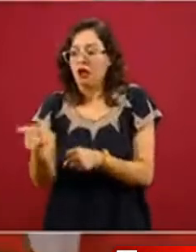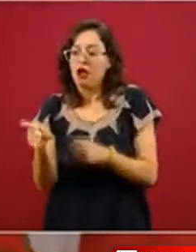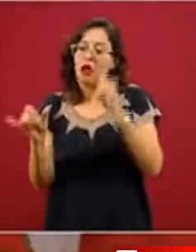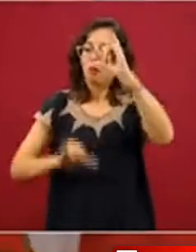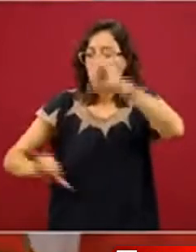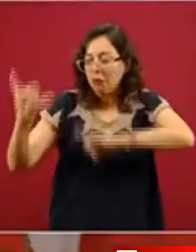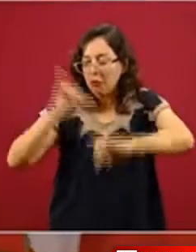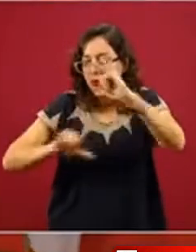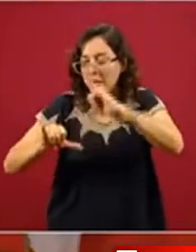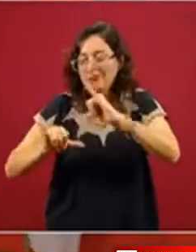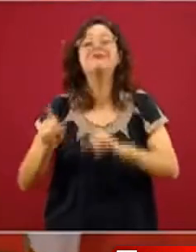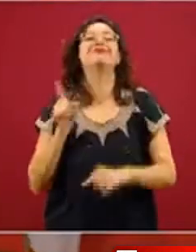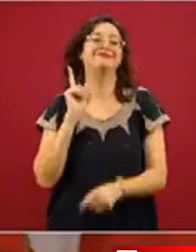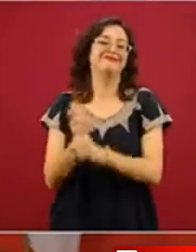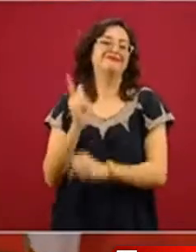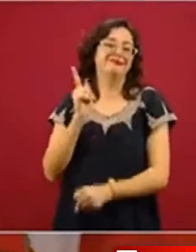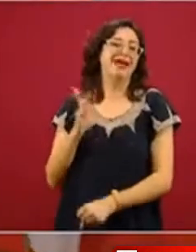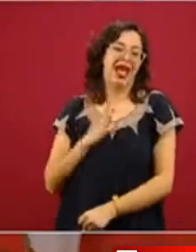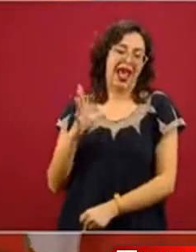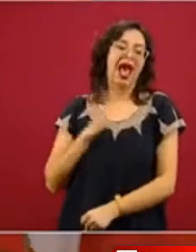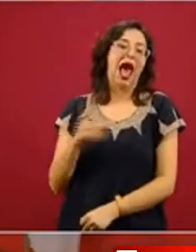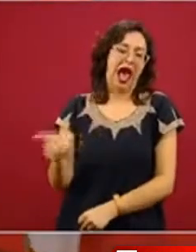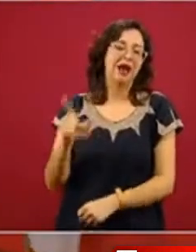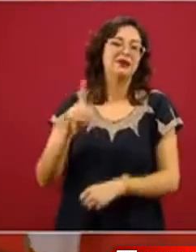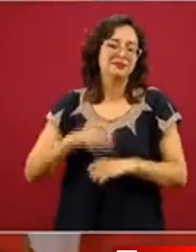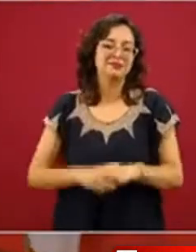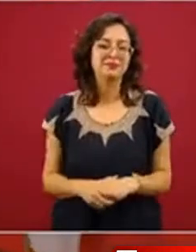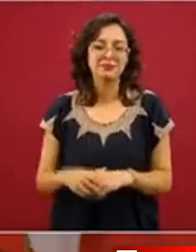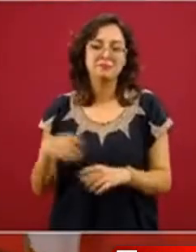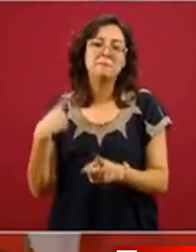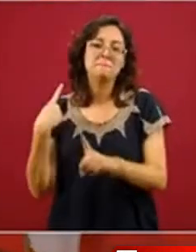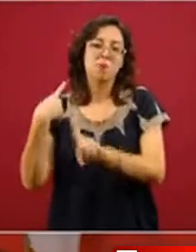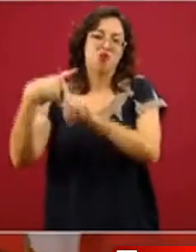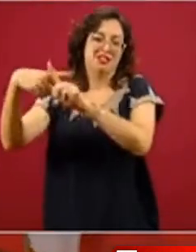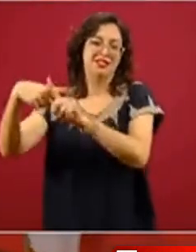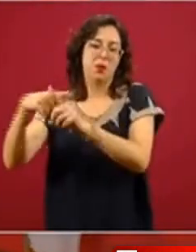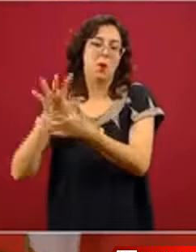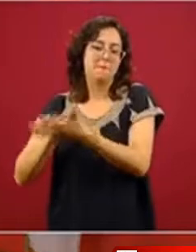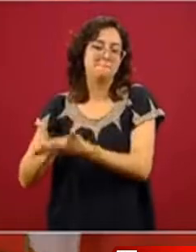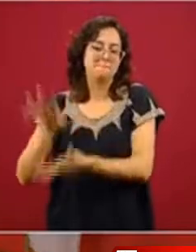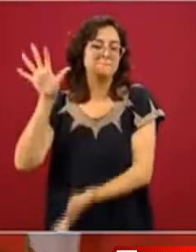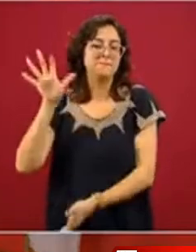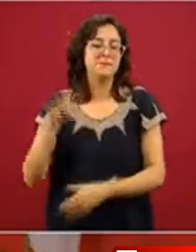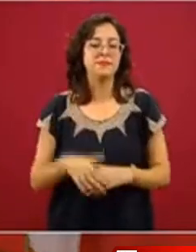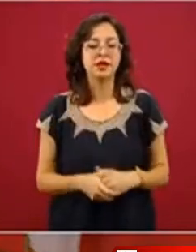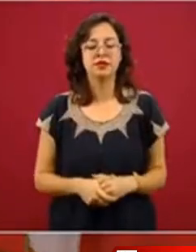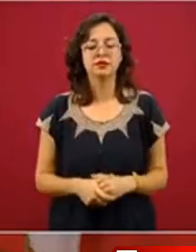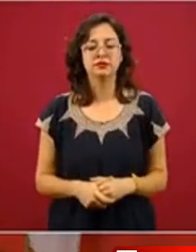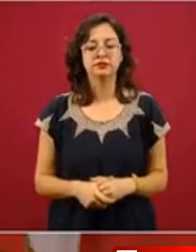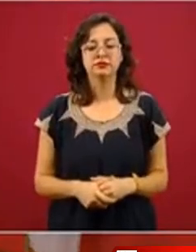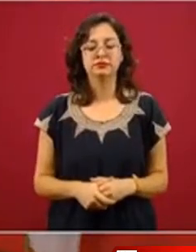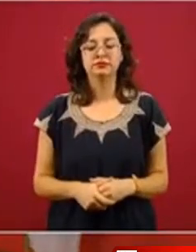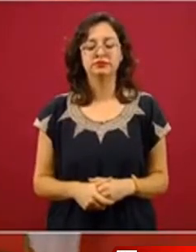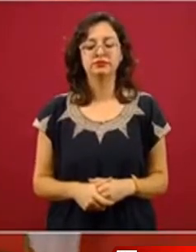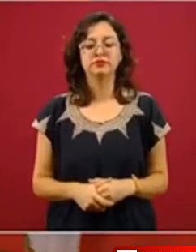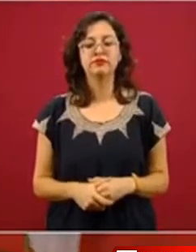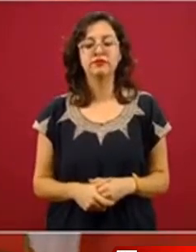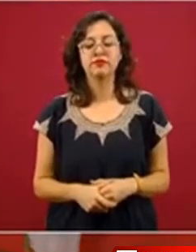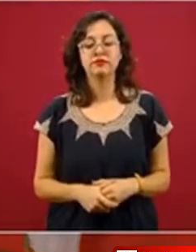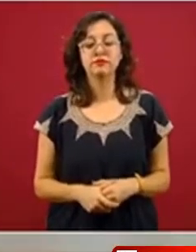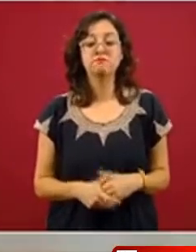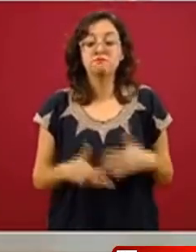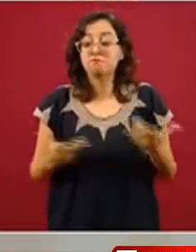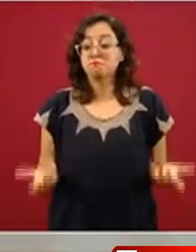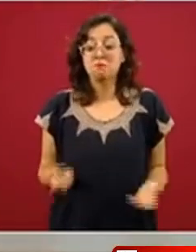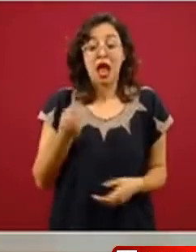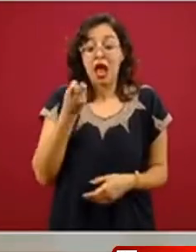se identifica que tienen o síntomas o la asociación con una persona que tiene COVID.